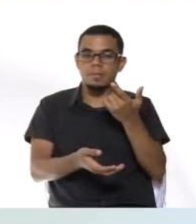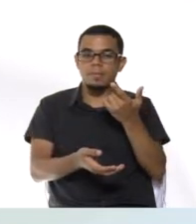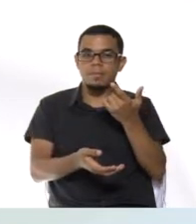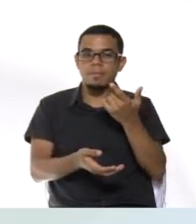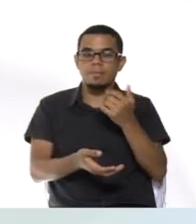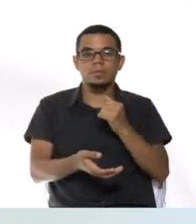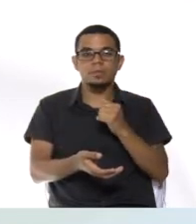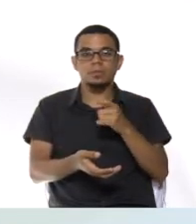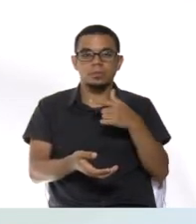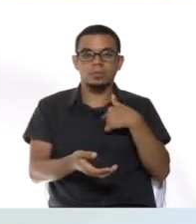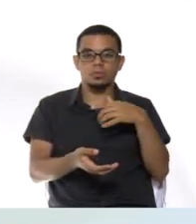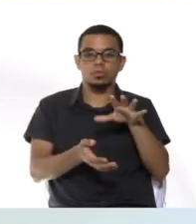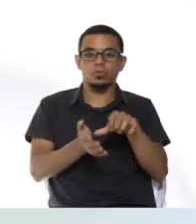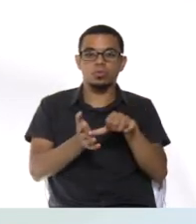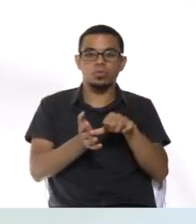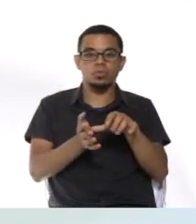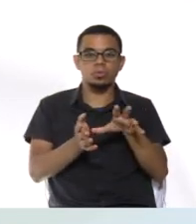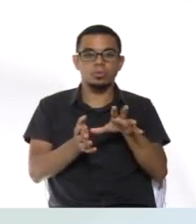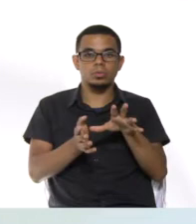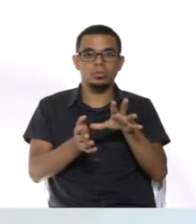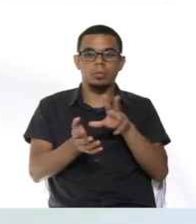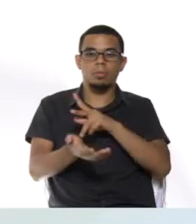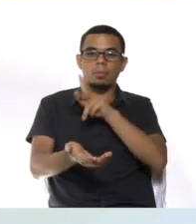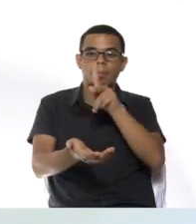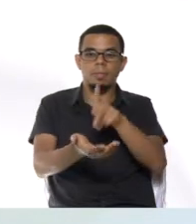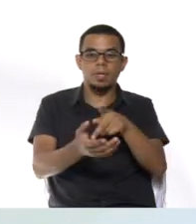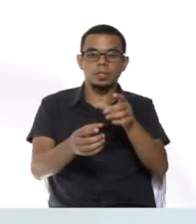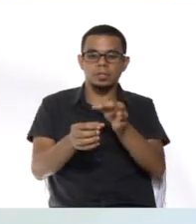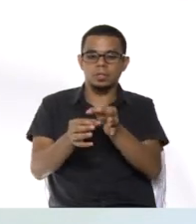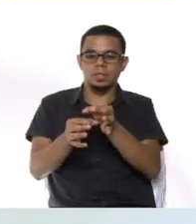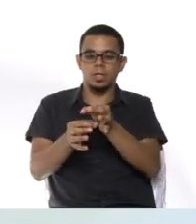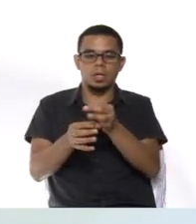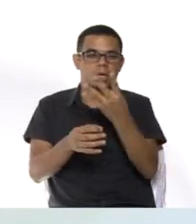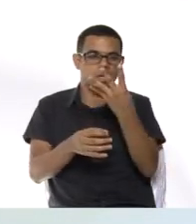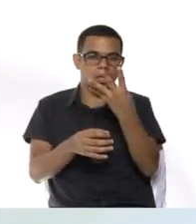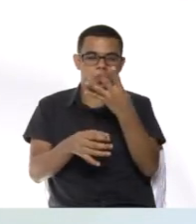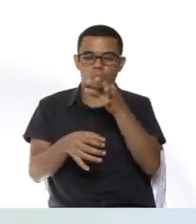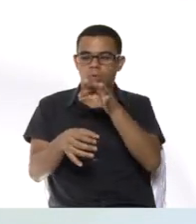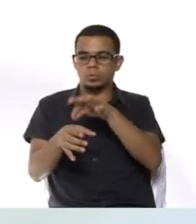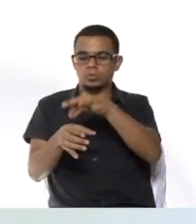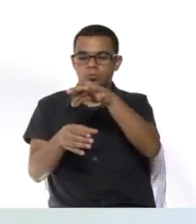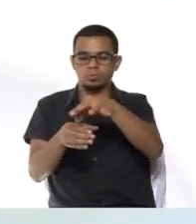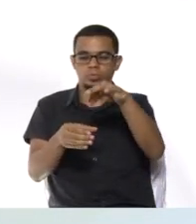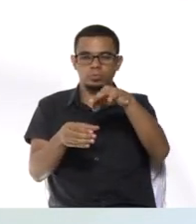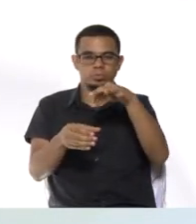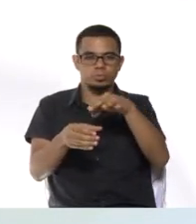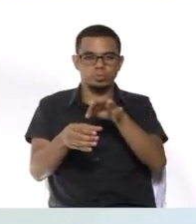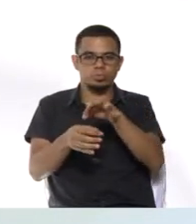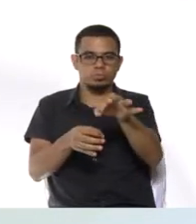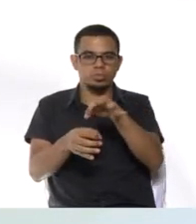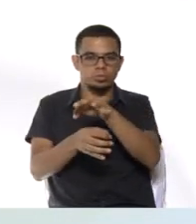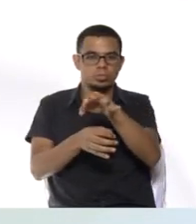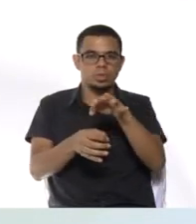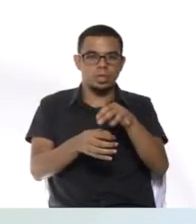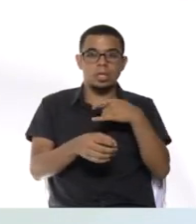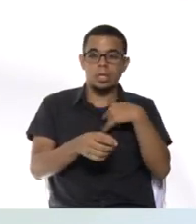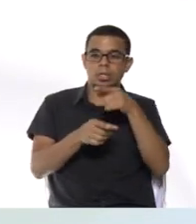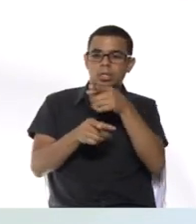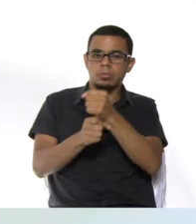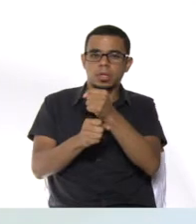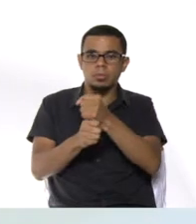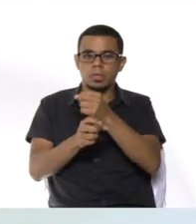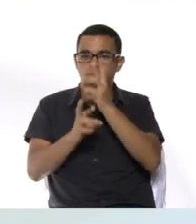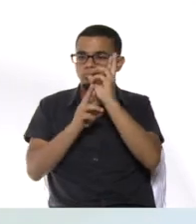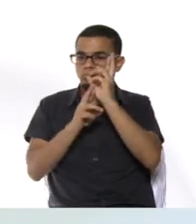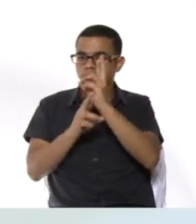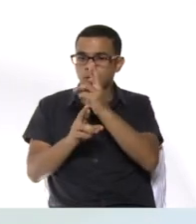de base o de lugar donde va a llegar la ficha. A través de este juego podemos trabajar lo que es el respeto de turnos, lo